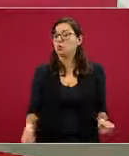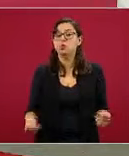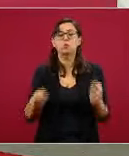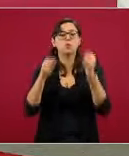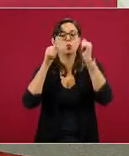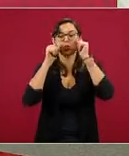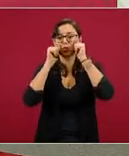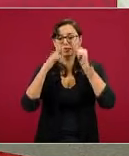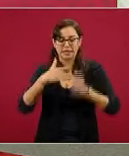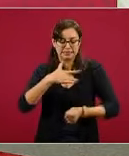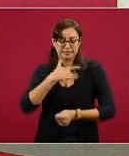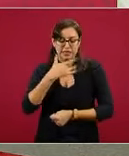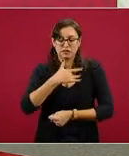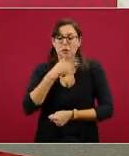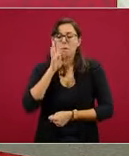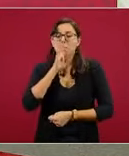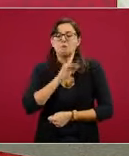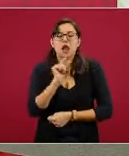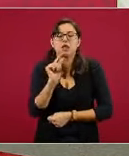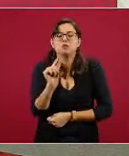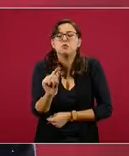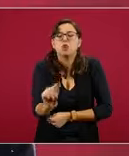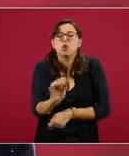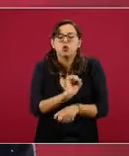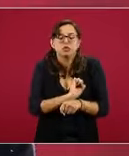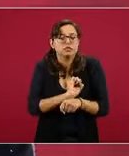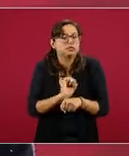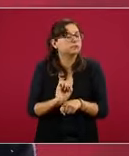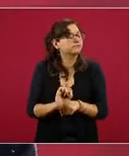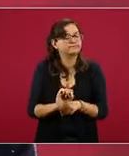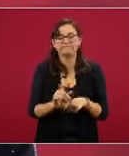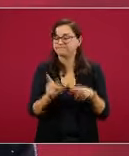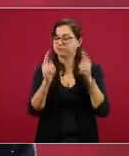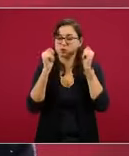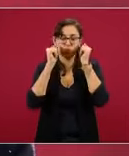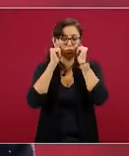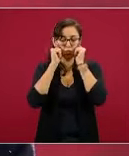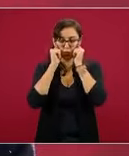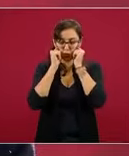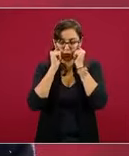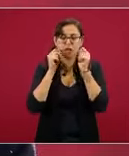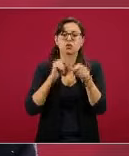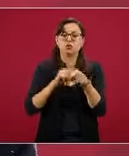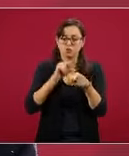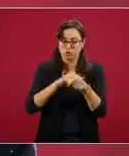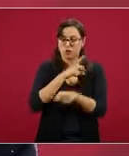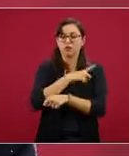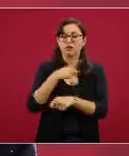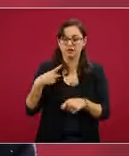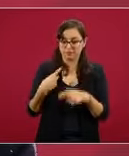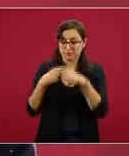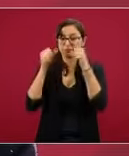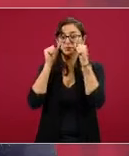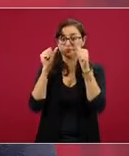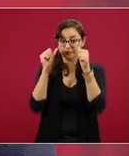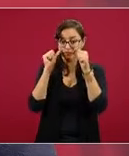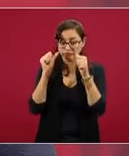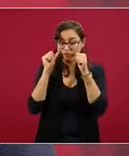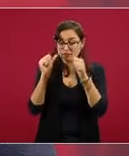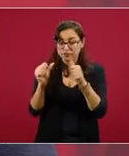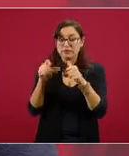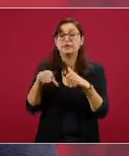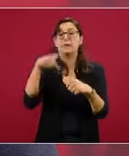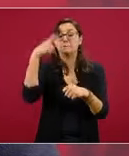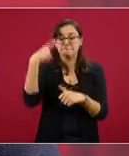sean leves, pueda yo estar ya anclado a una fase de seguimiento por un profesional de la salud, que este seguimiento me permita